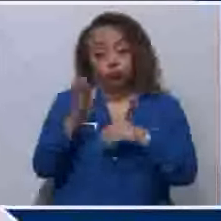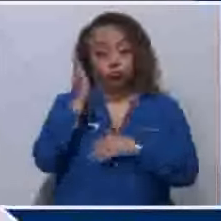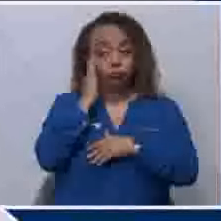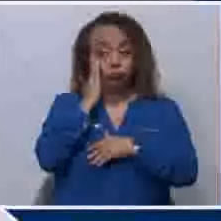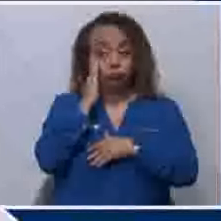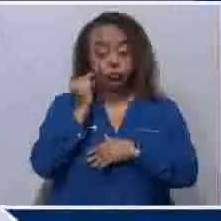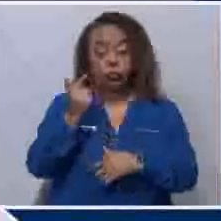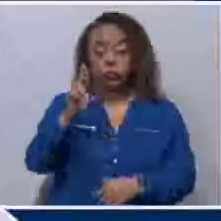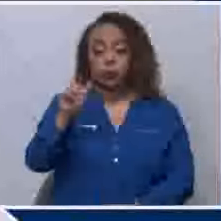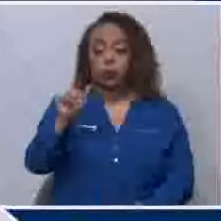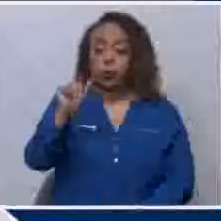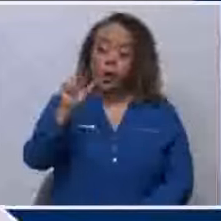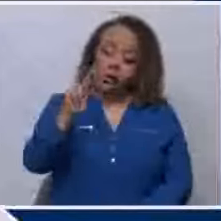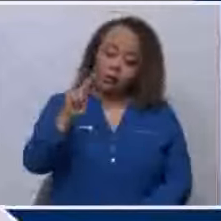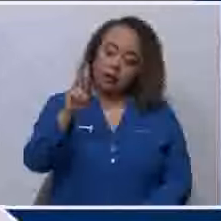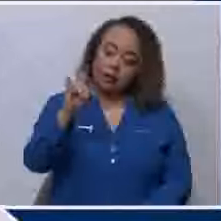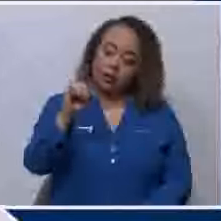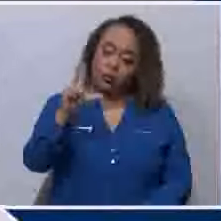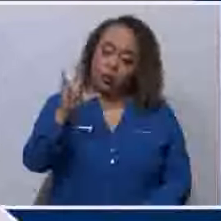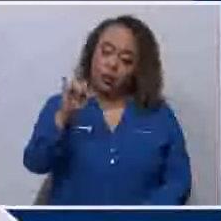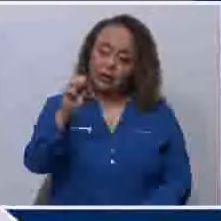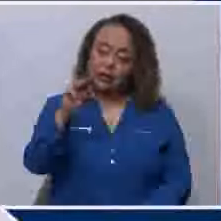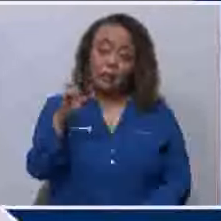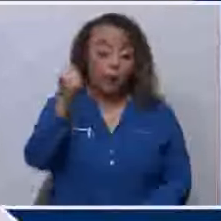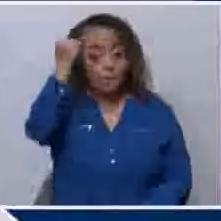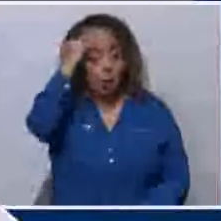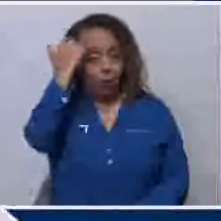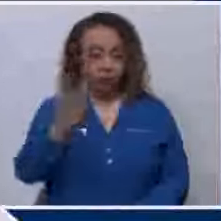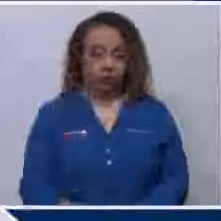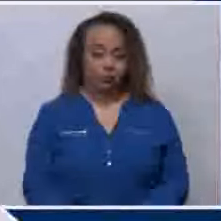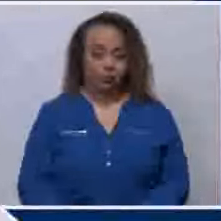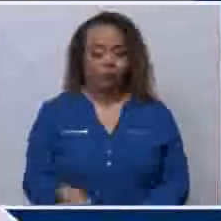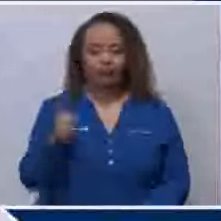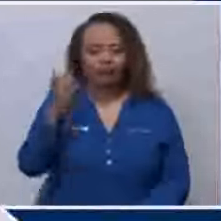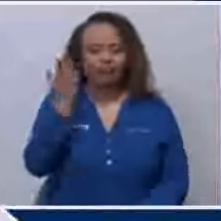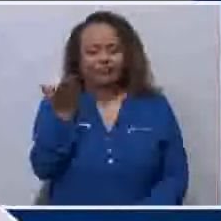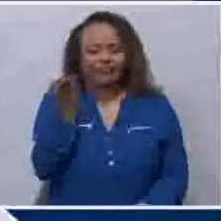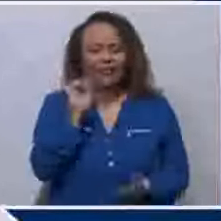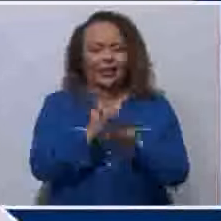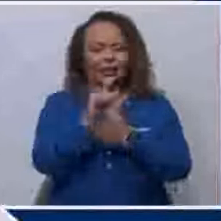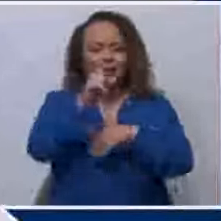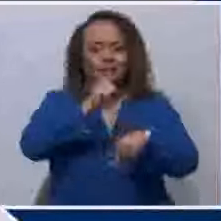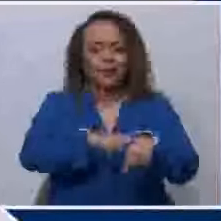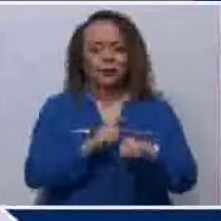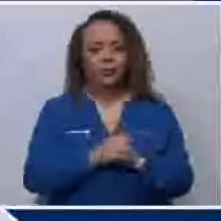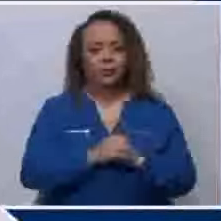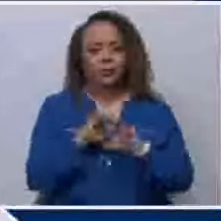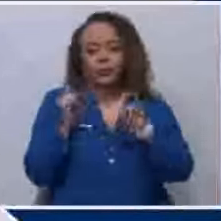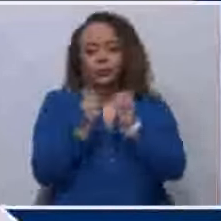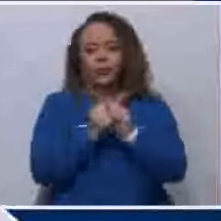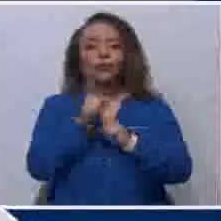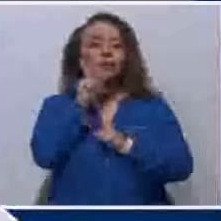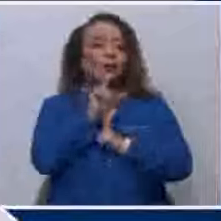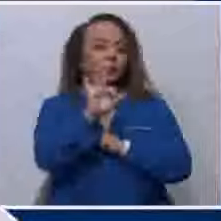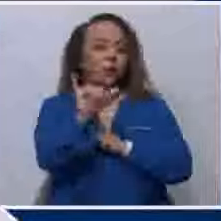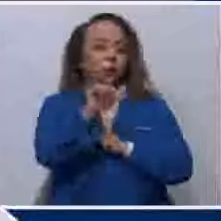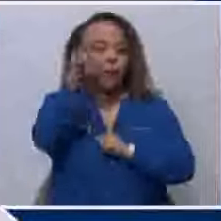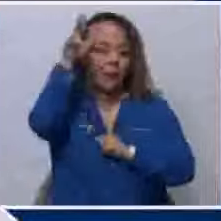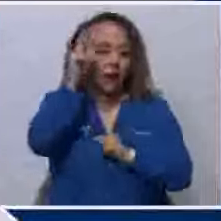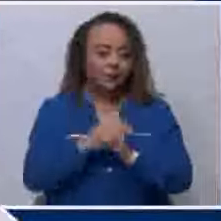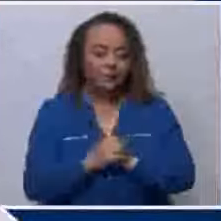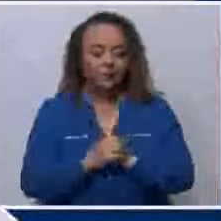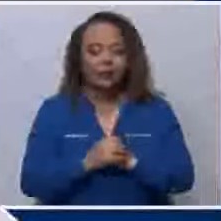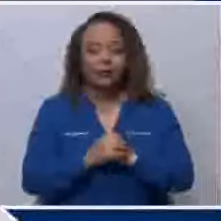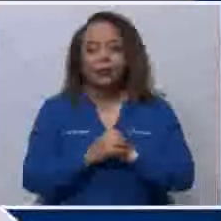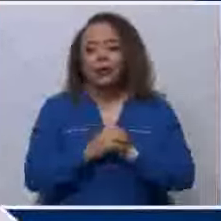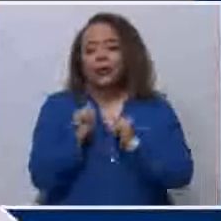el guardiolismo bobo. ¿Ya todos entienden lo que es bobo? Uh-huh. El guardiolismo bobo. Hay un momento donde la cuestión de Guardiola jugando con un falso 9 como Messi, con